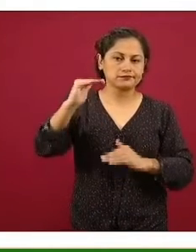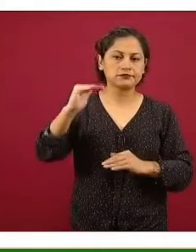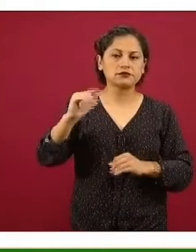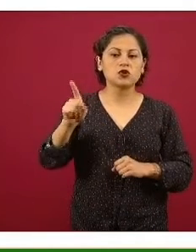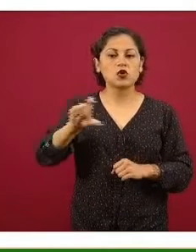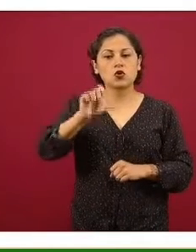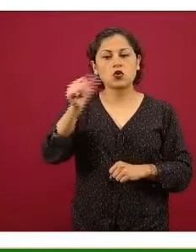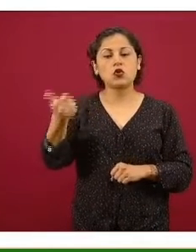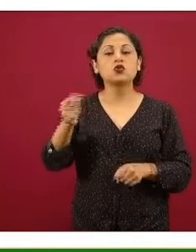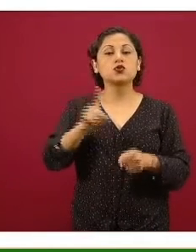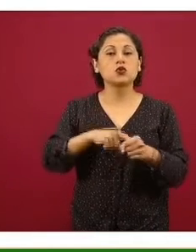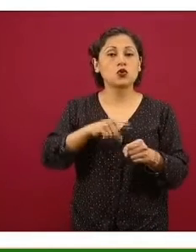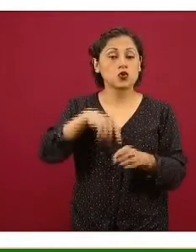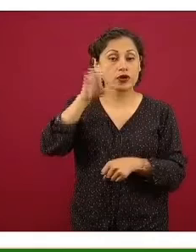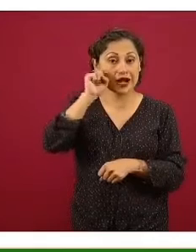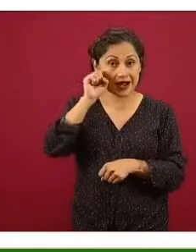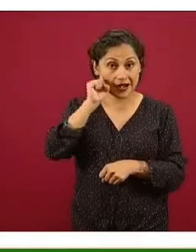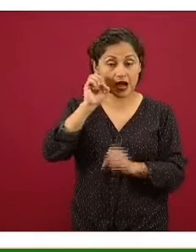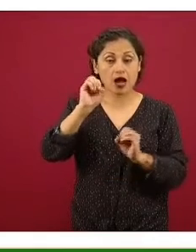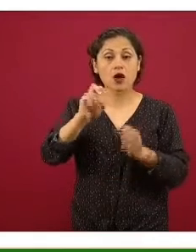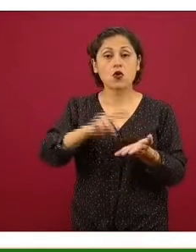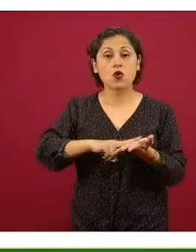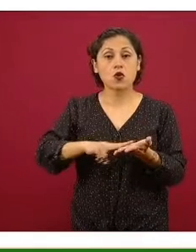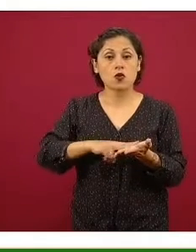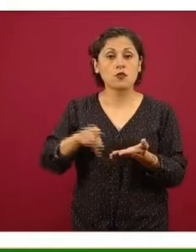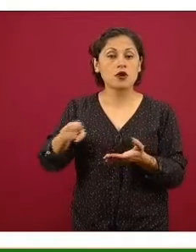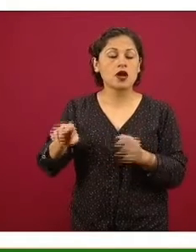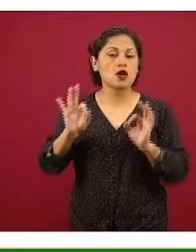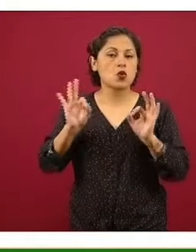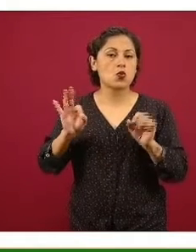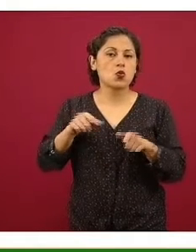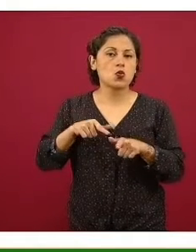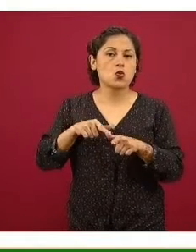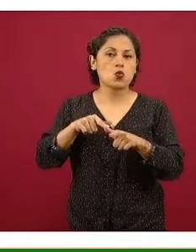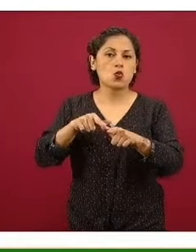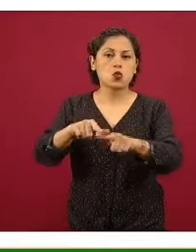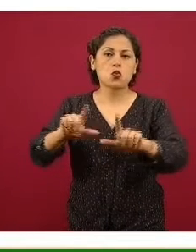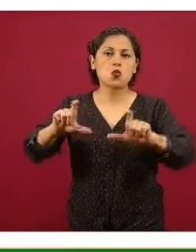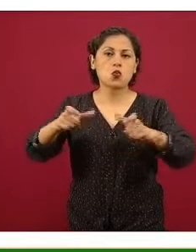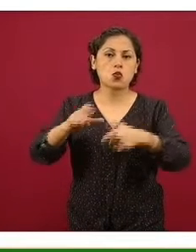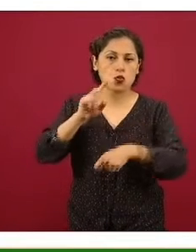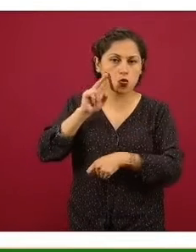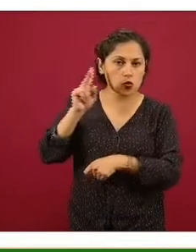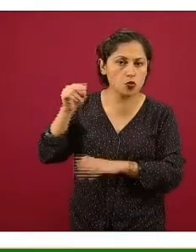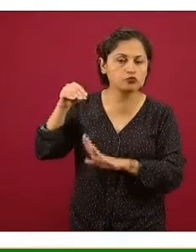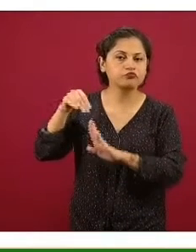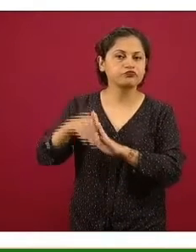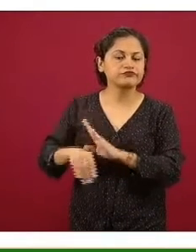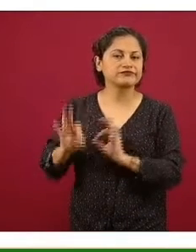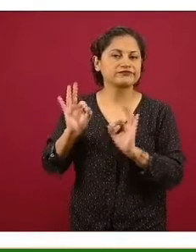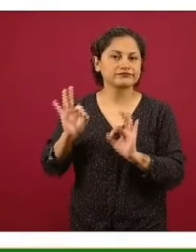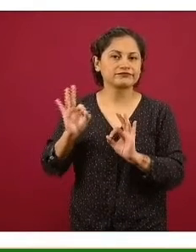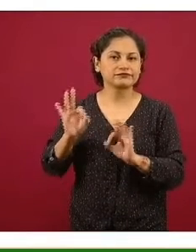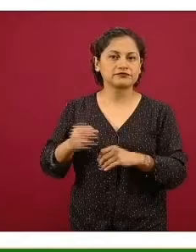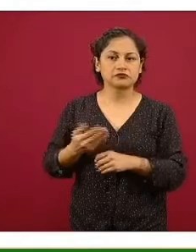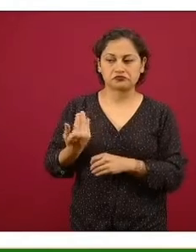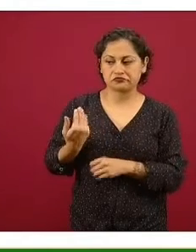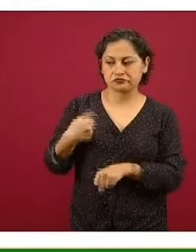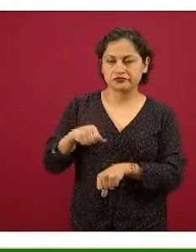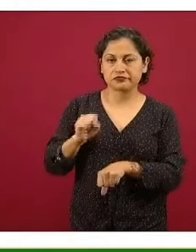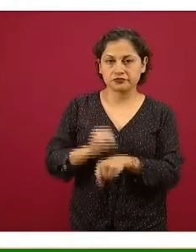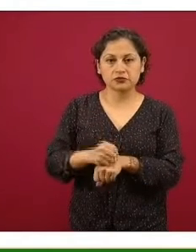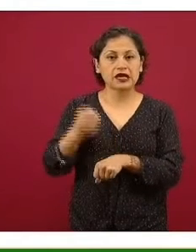naranja claro y el verde, prácticamente logrando esa estabilidad e incluso ya un descenso en las últimas semanas. Esto lógicamente también